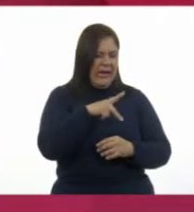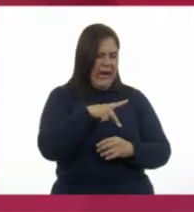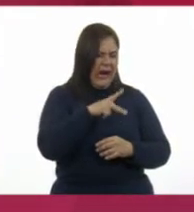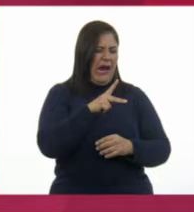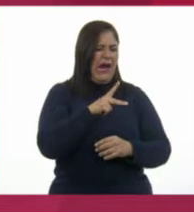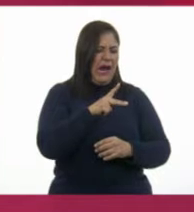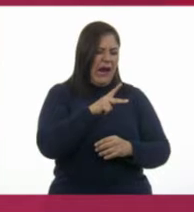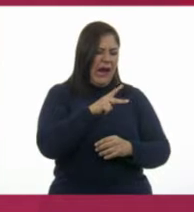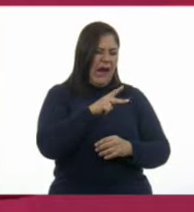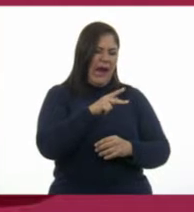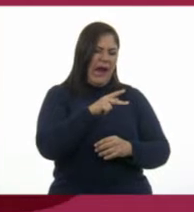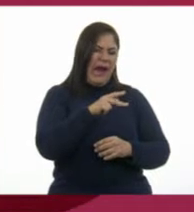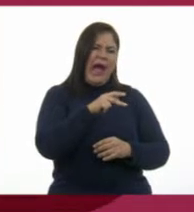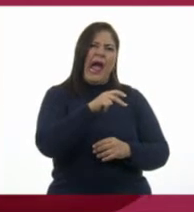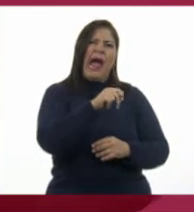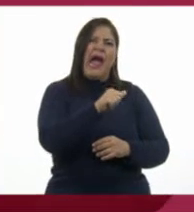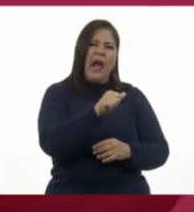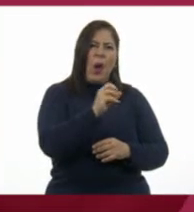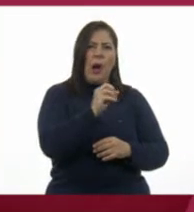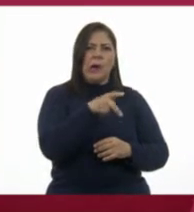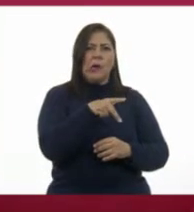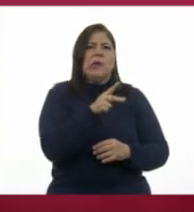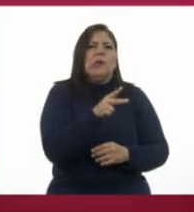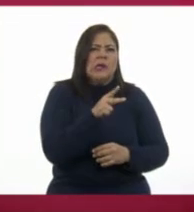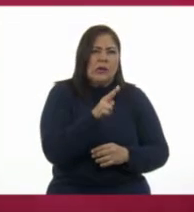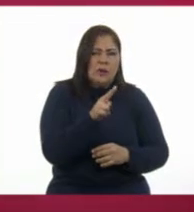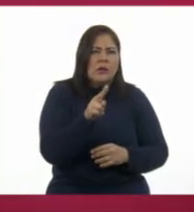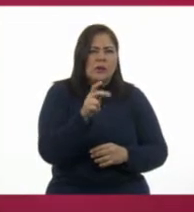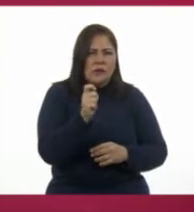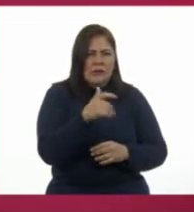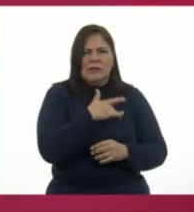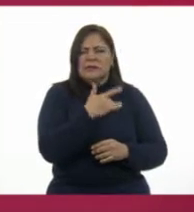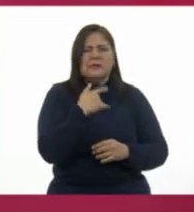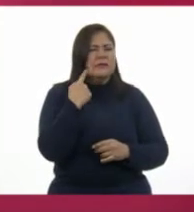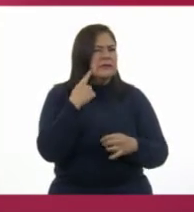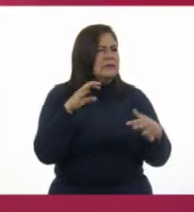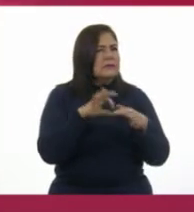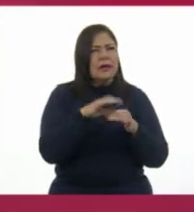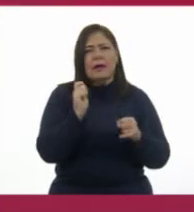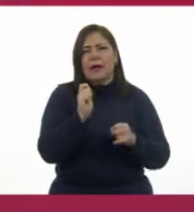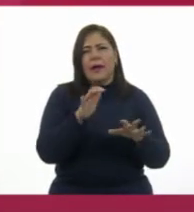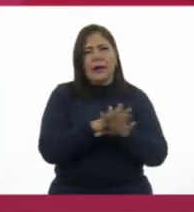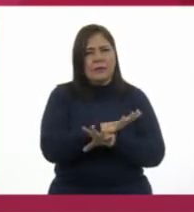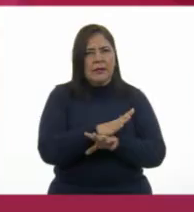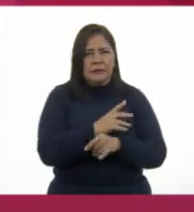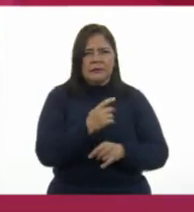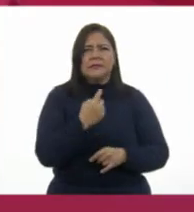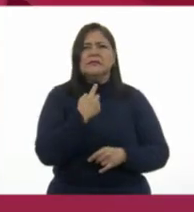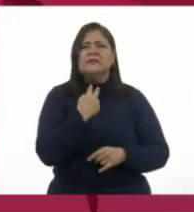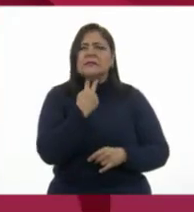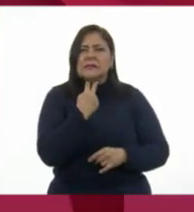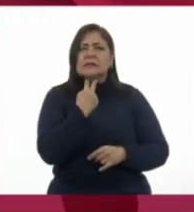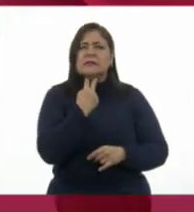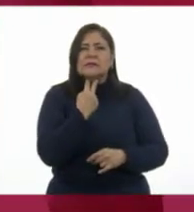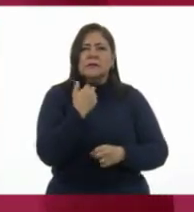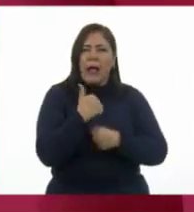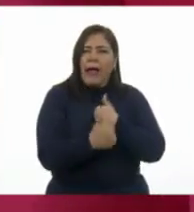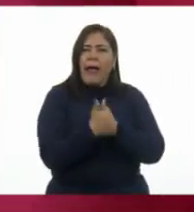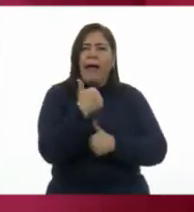kaf o kub. Kub. Kub. Kub. Kub.